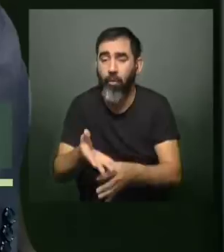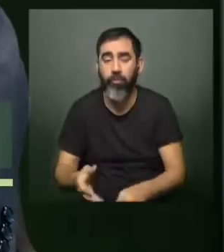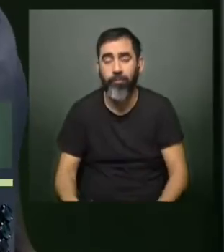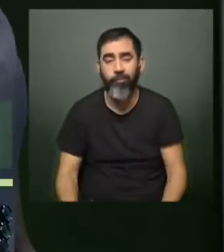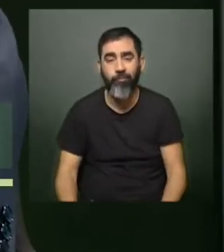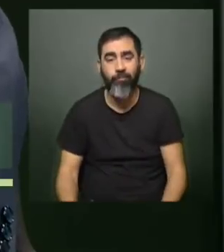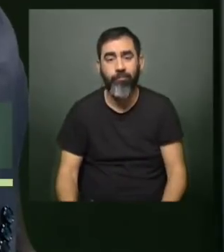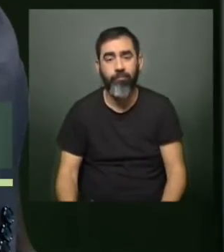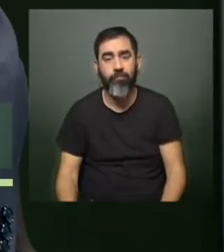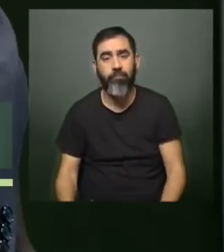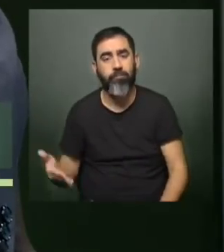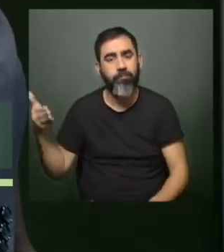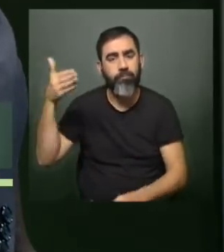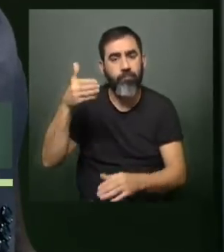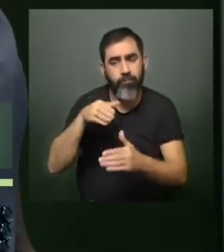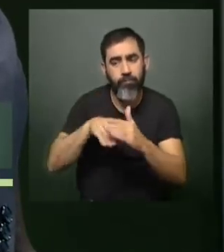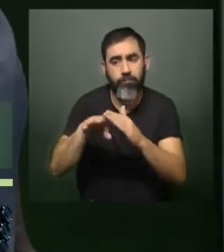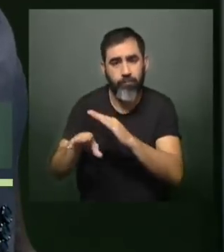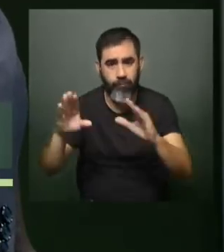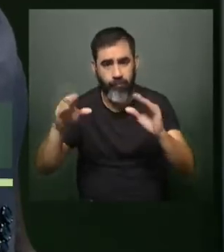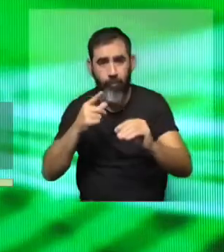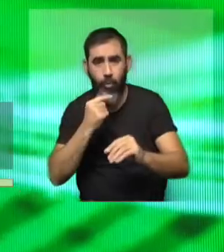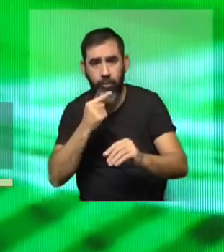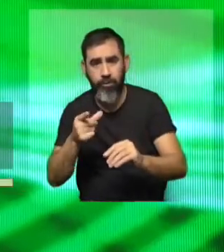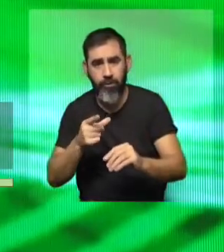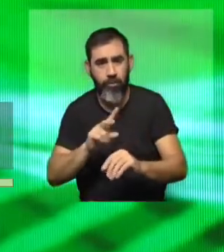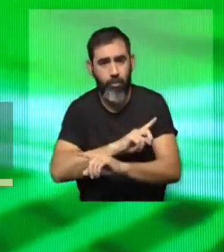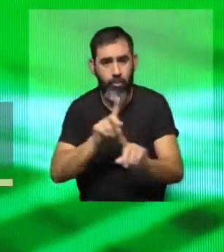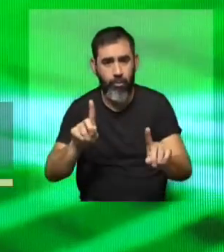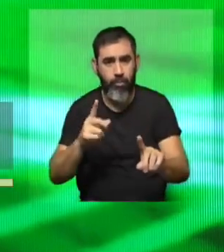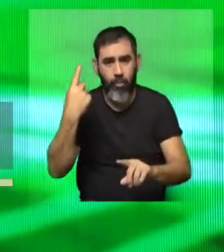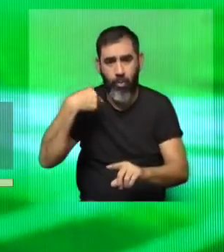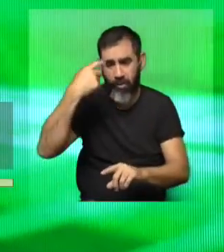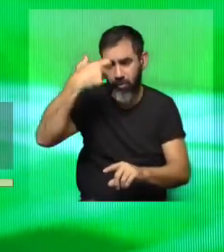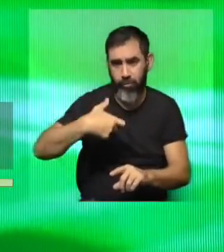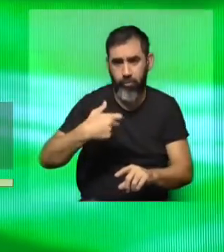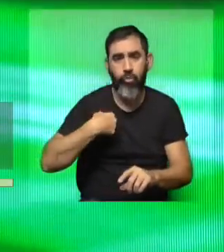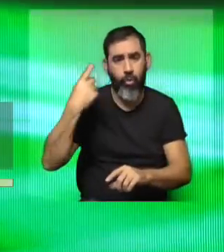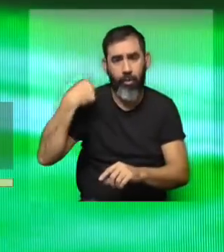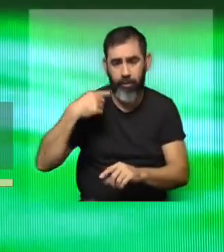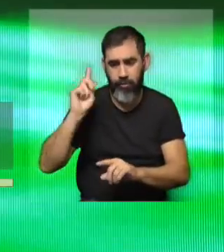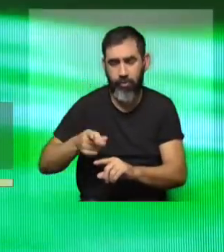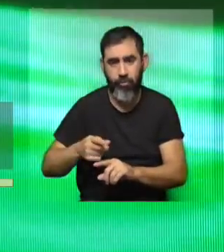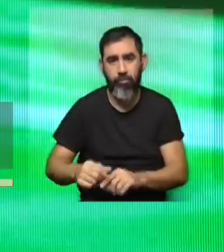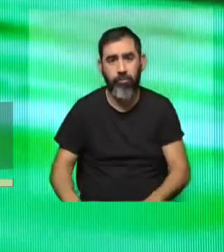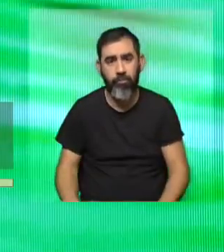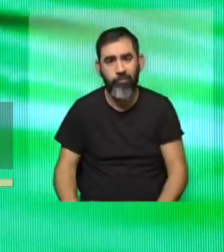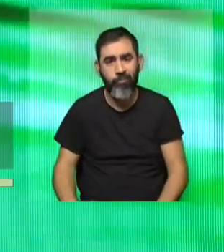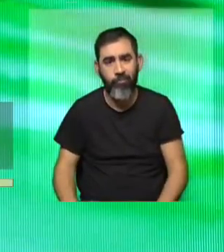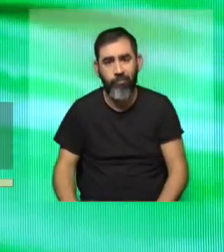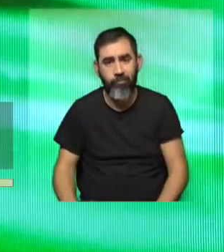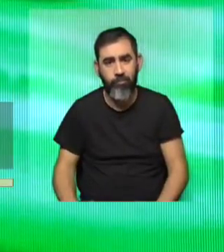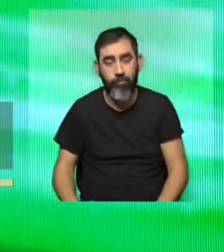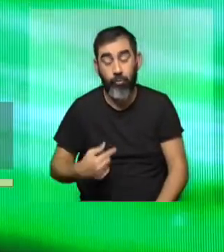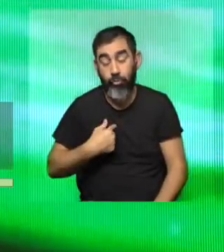participas de los operativos no que realiza la policía No eso por decisión propia eso es decisión propia porque entendemos este